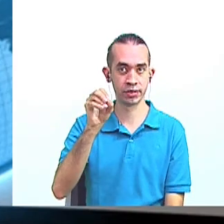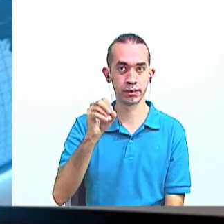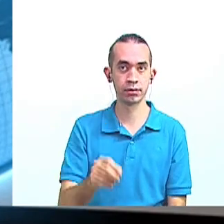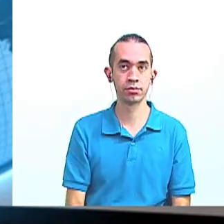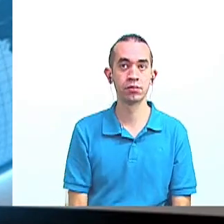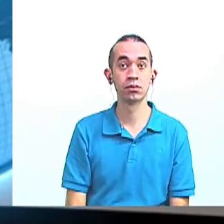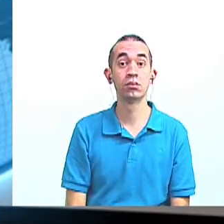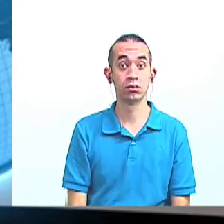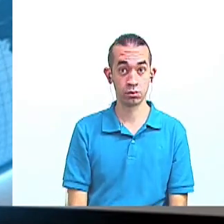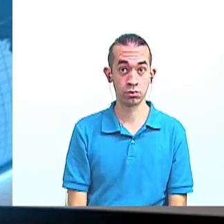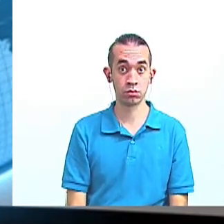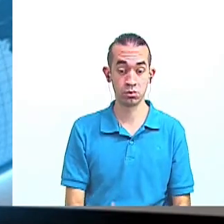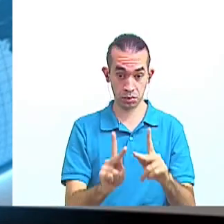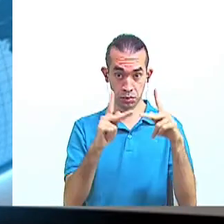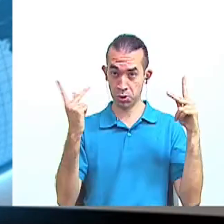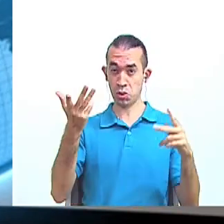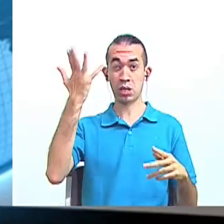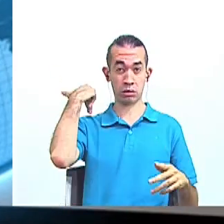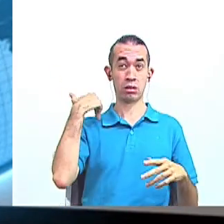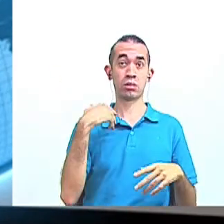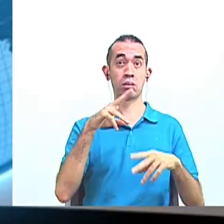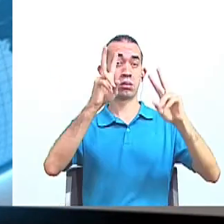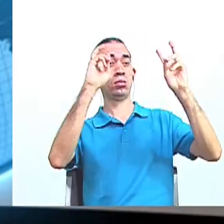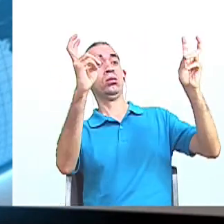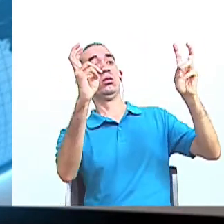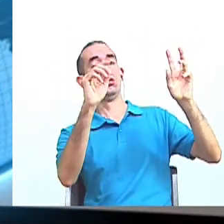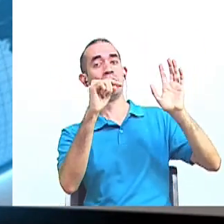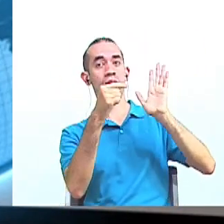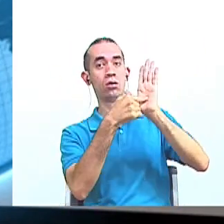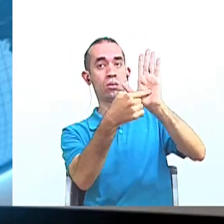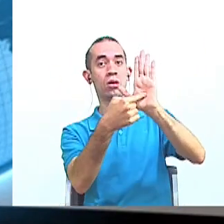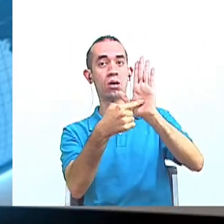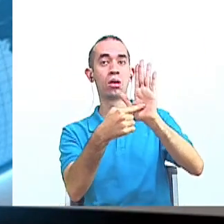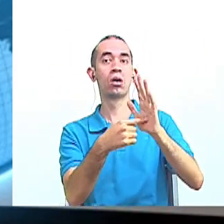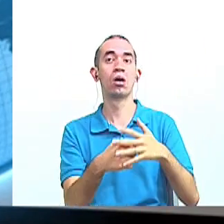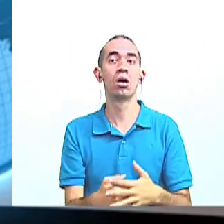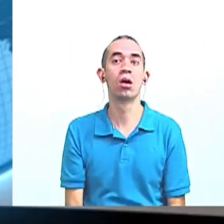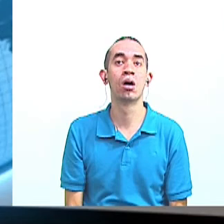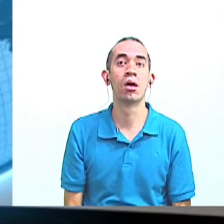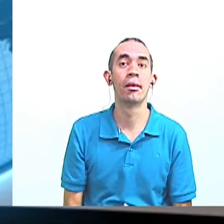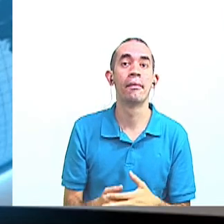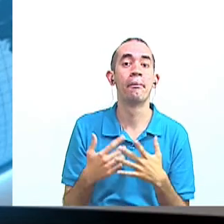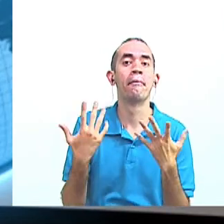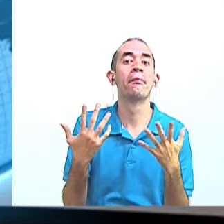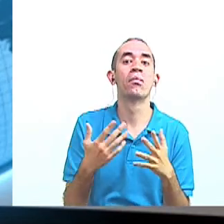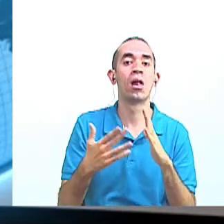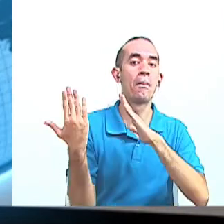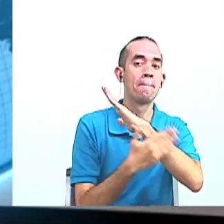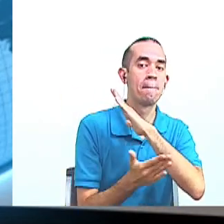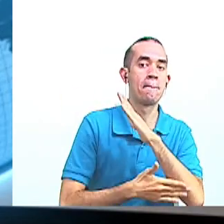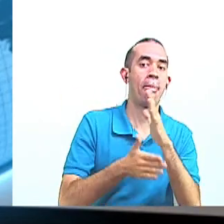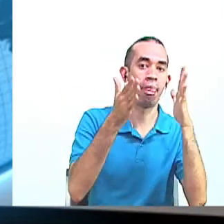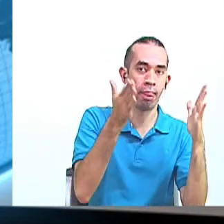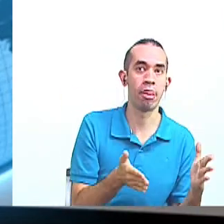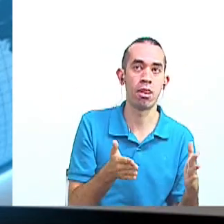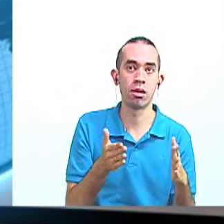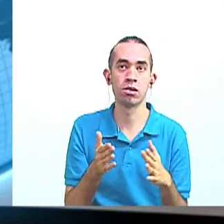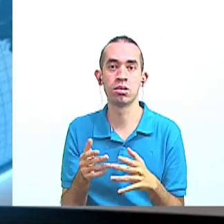1920. Los periódicos de la época titulaban "Estalló la huelga de ebanistas